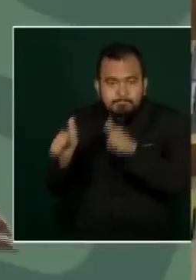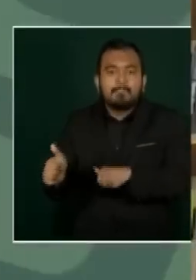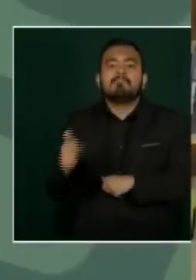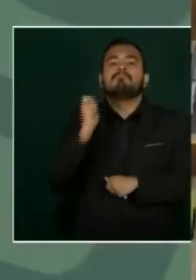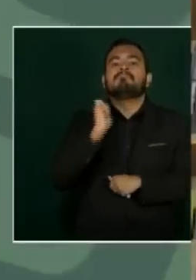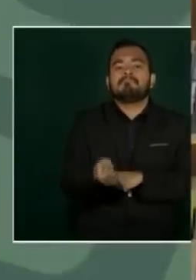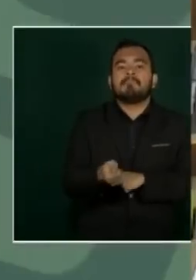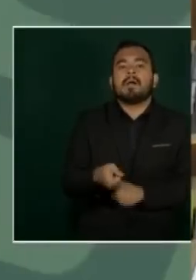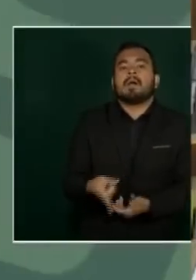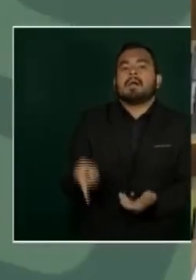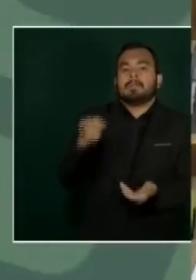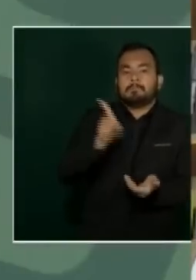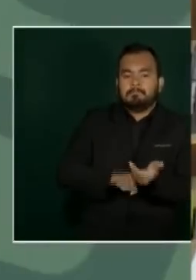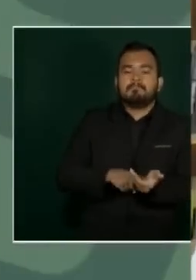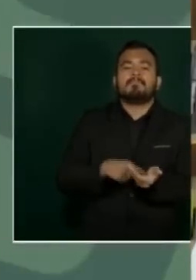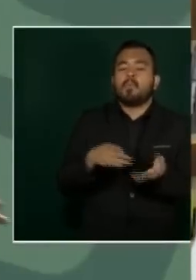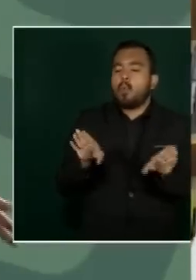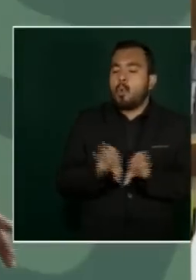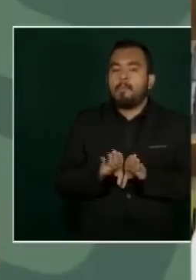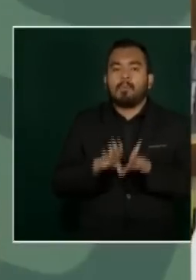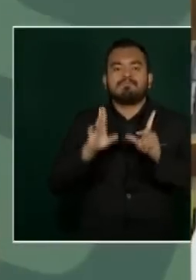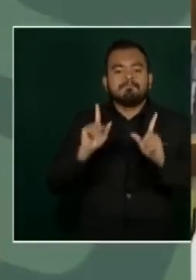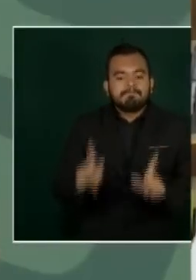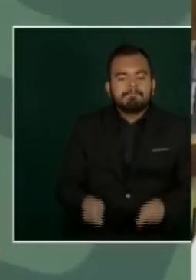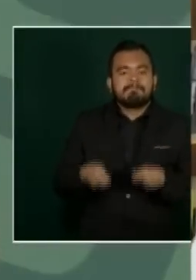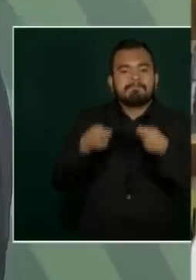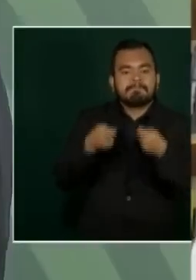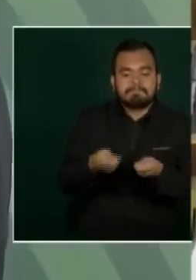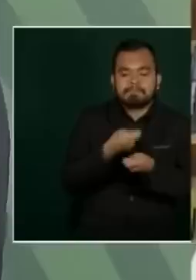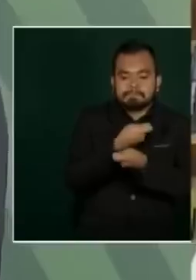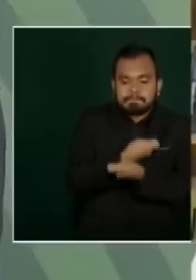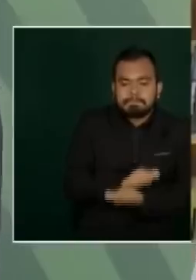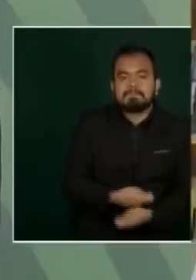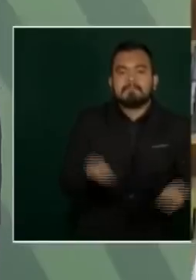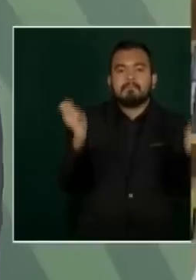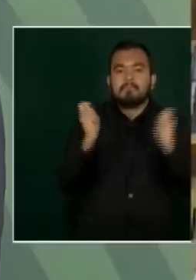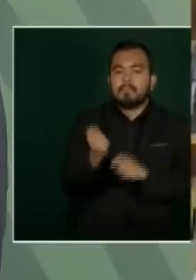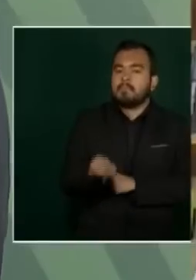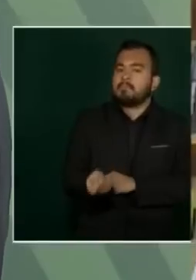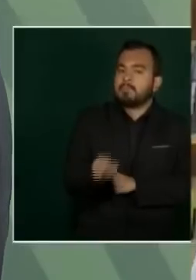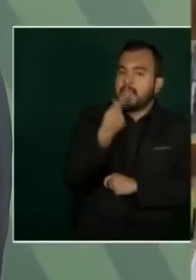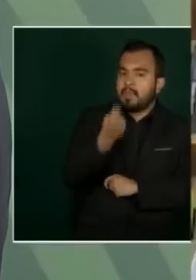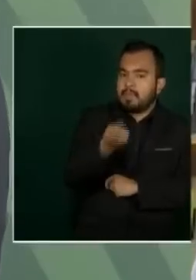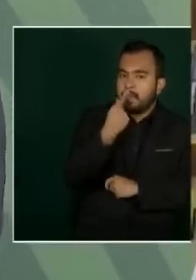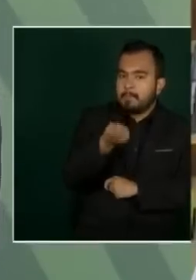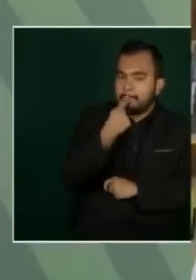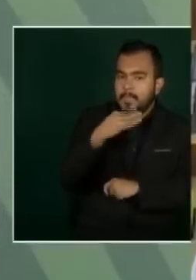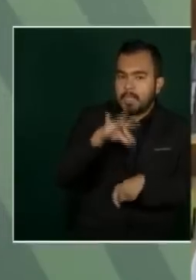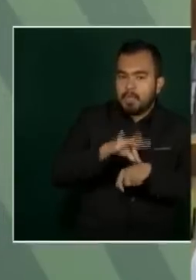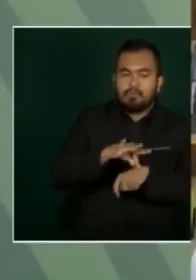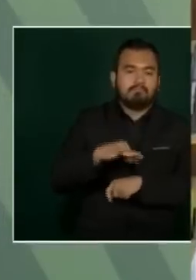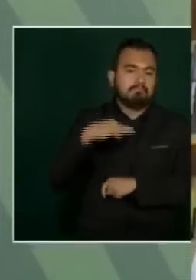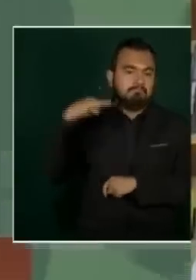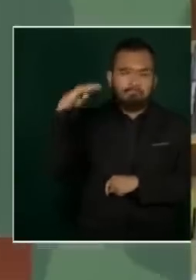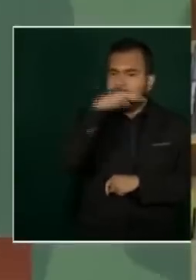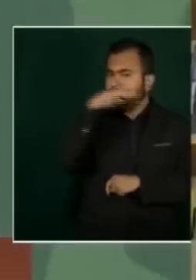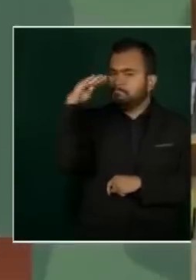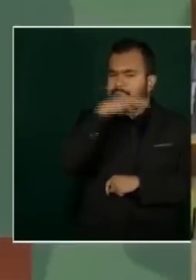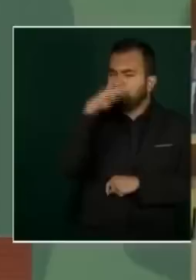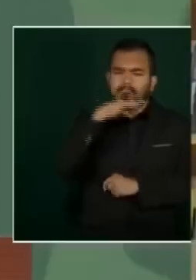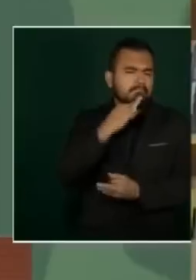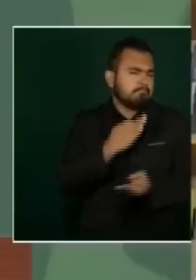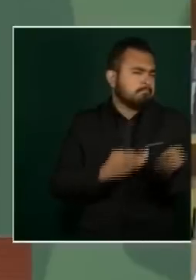han instrumentado algunos de estos, la búsqueda de estos objetivos no ha sido la más